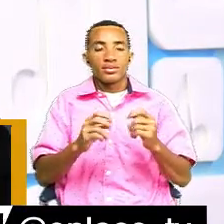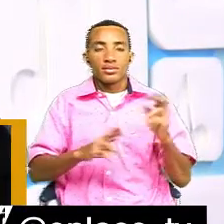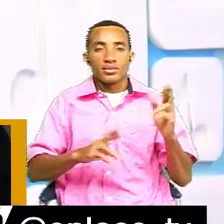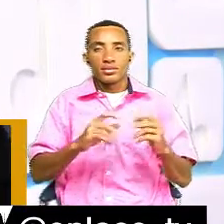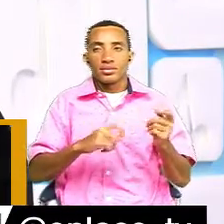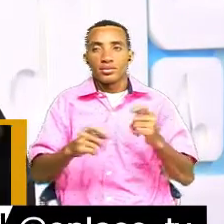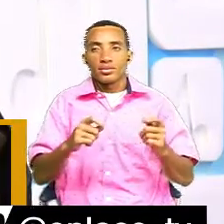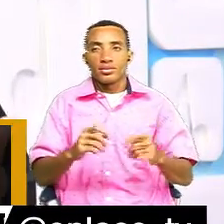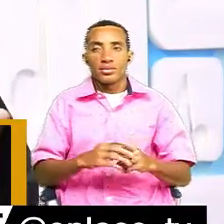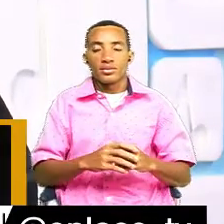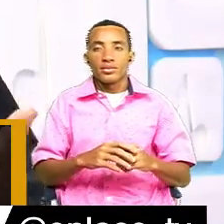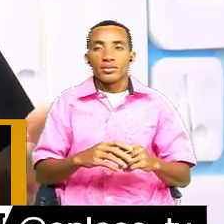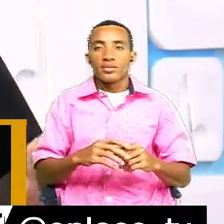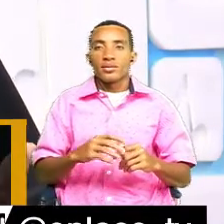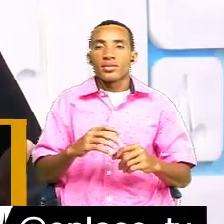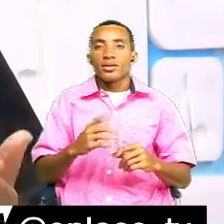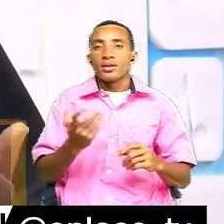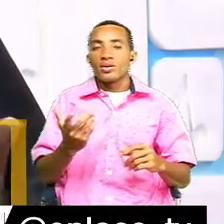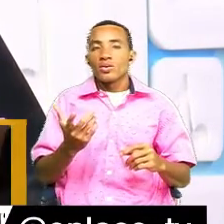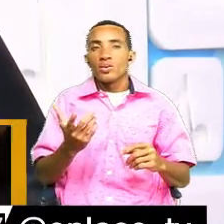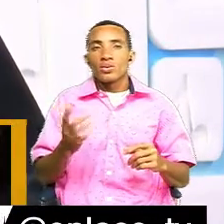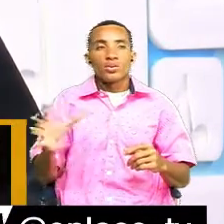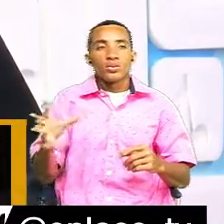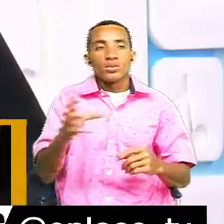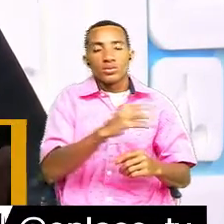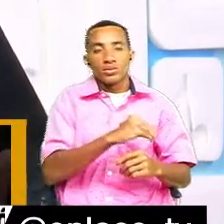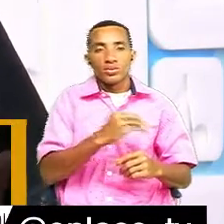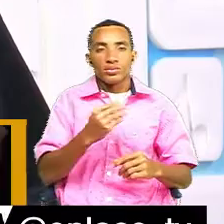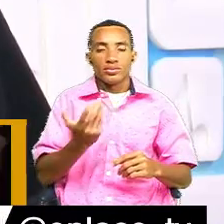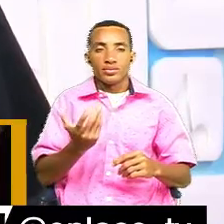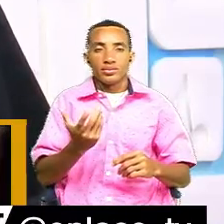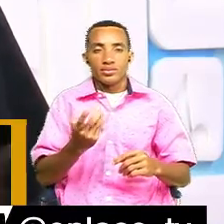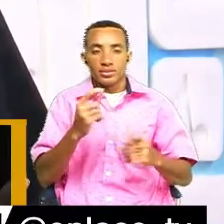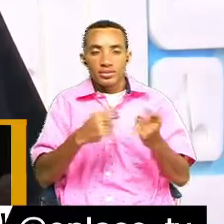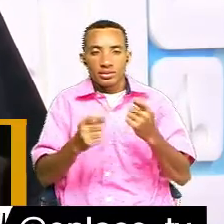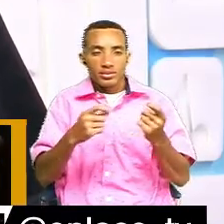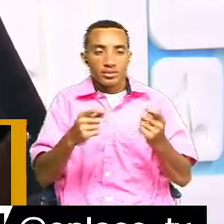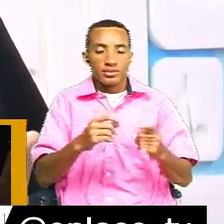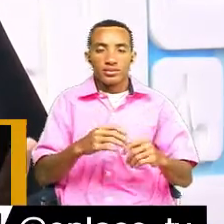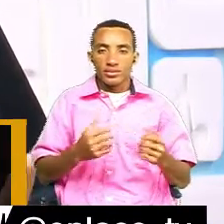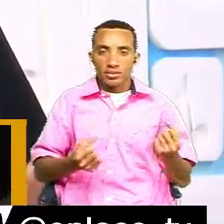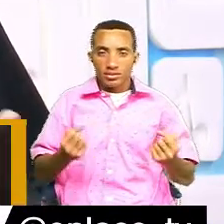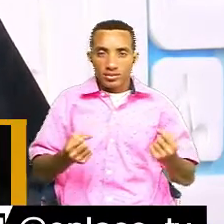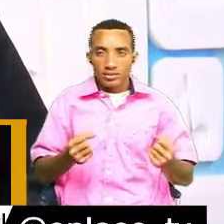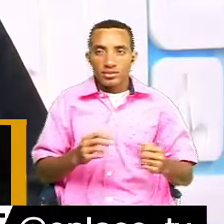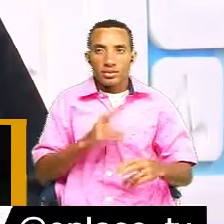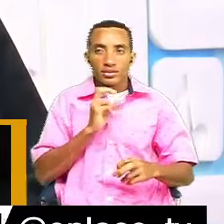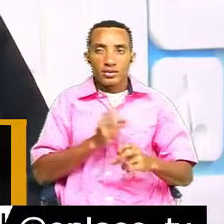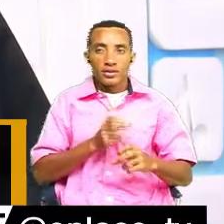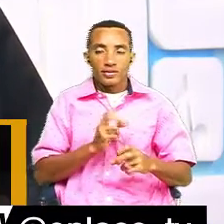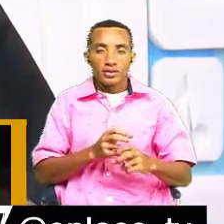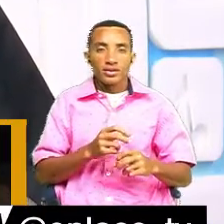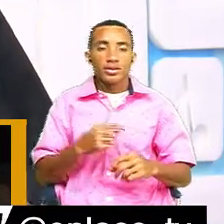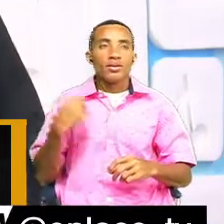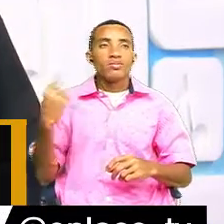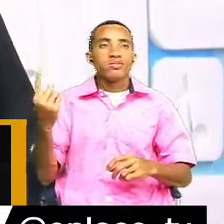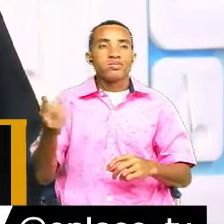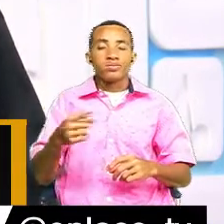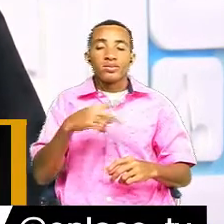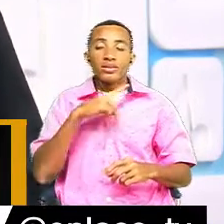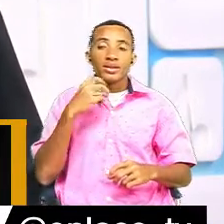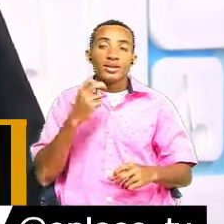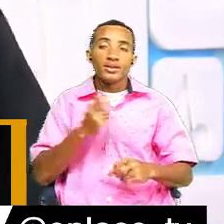posible poderlas sacar todas, precisamente por la situación de Barranca Bermeja que es tan difícil en este año. Tenemos